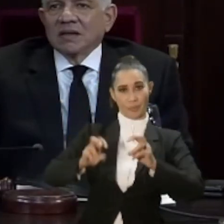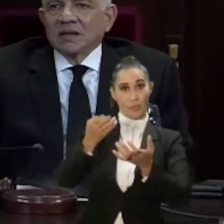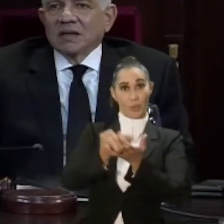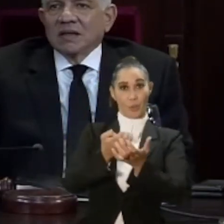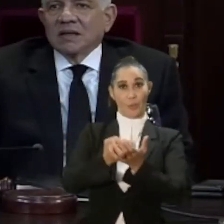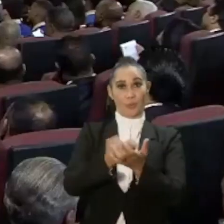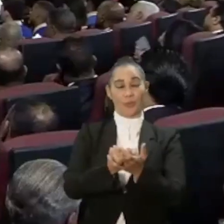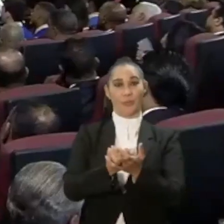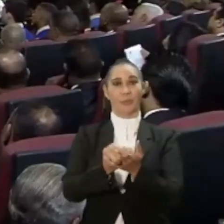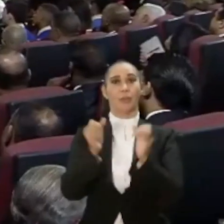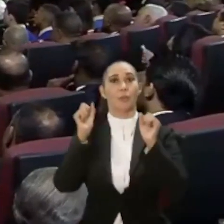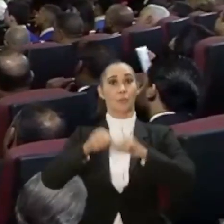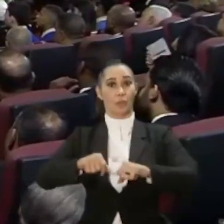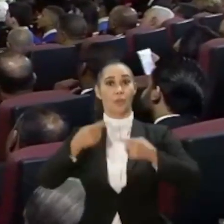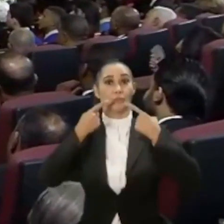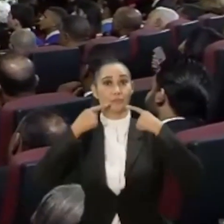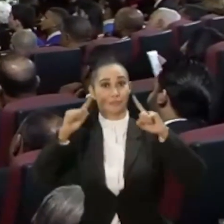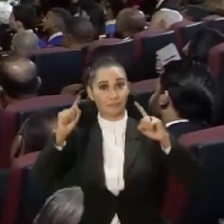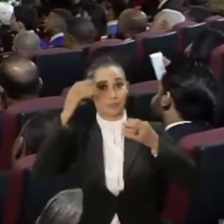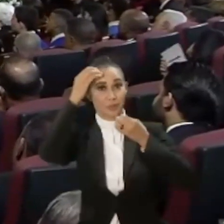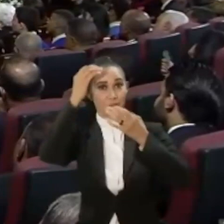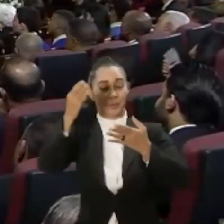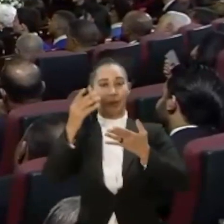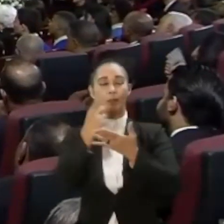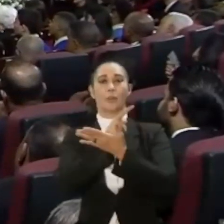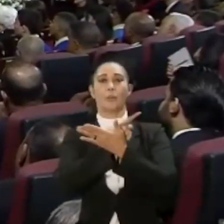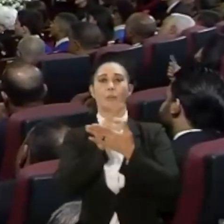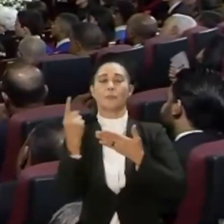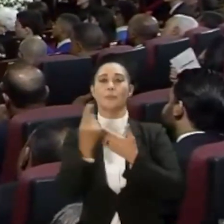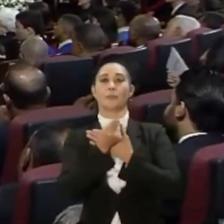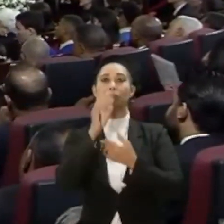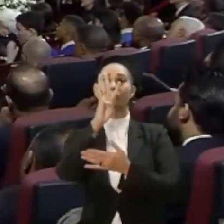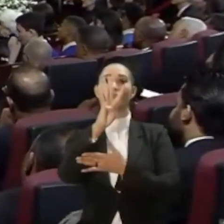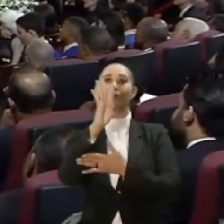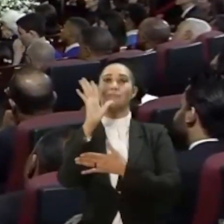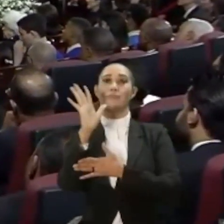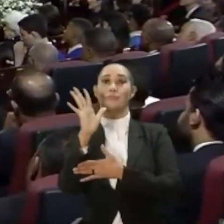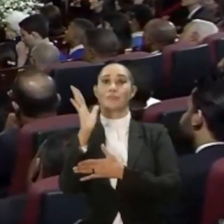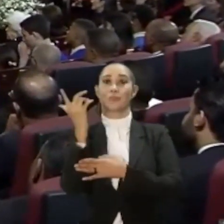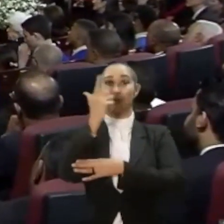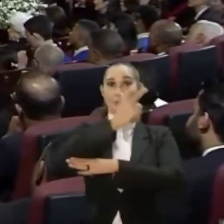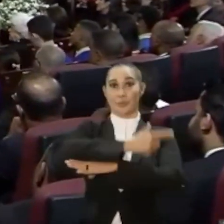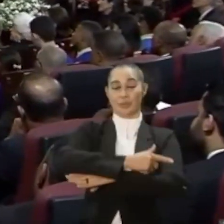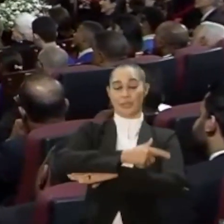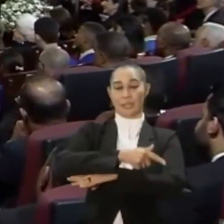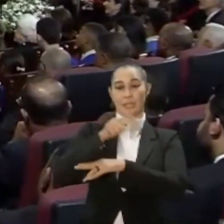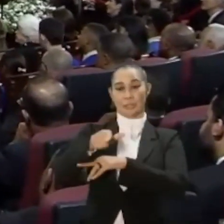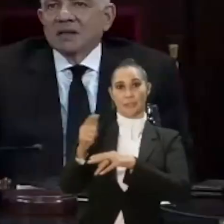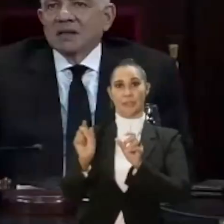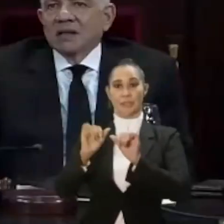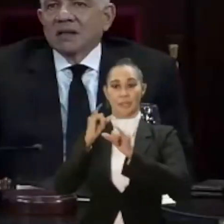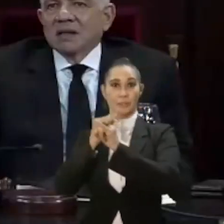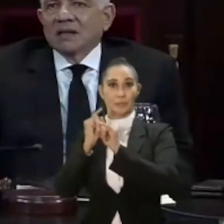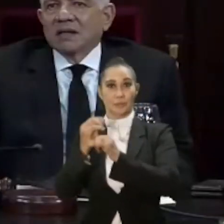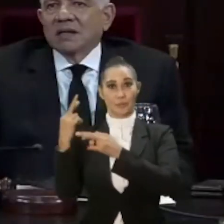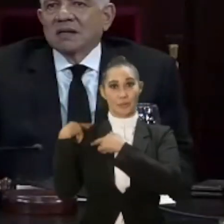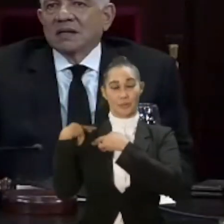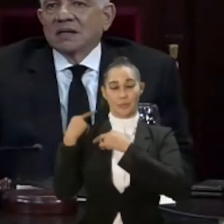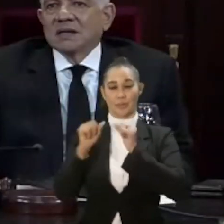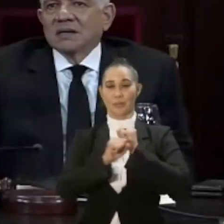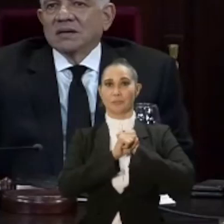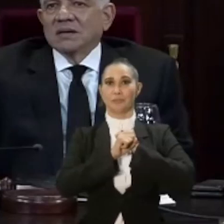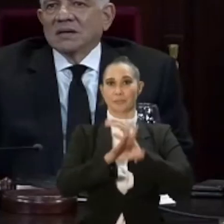económica y puedo anunciar que en los próximos 45 días la Dirección General de Alianza Público-Privada va a lanzar